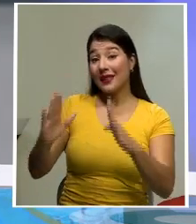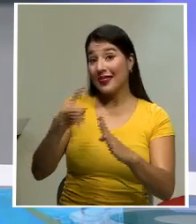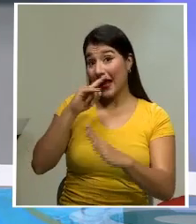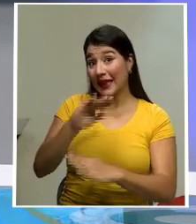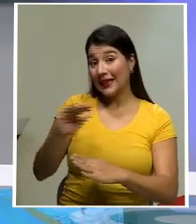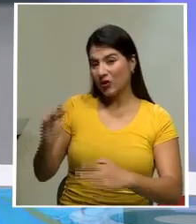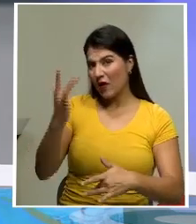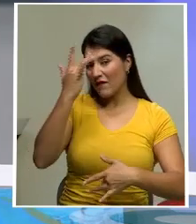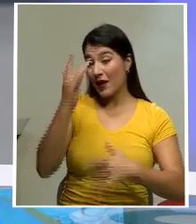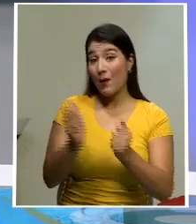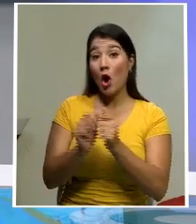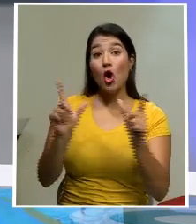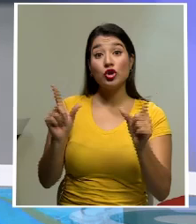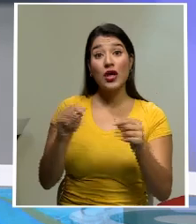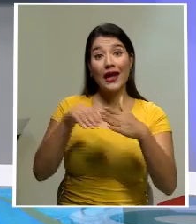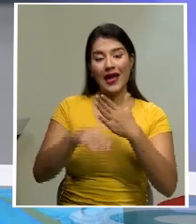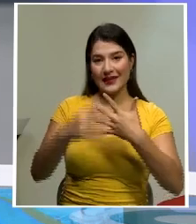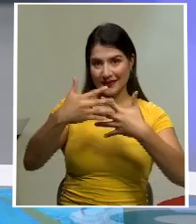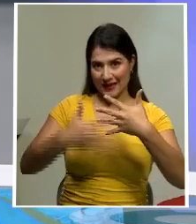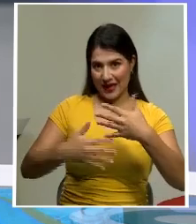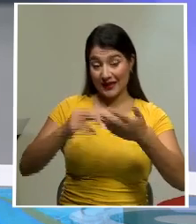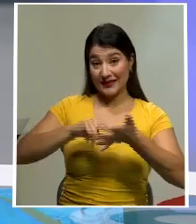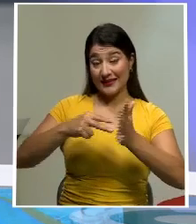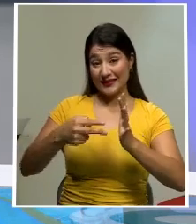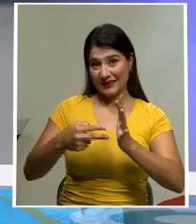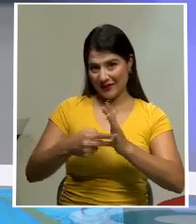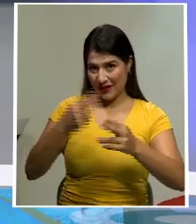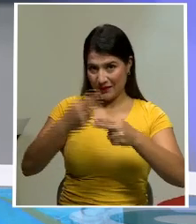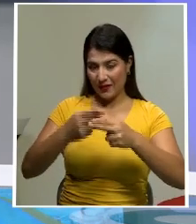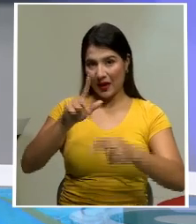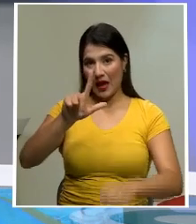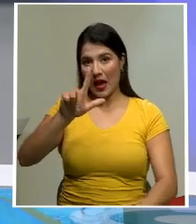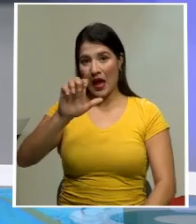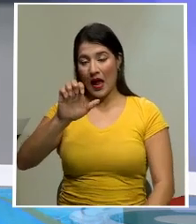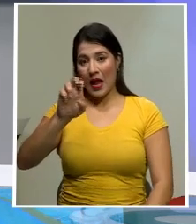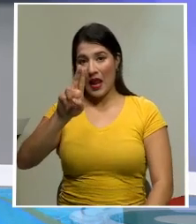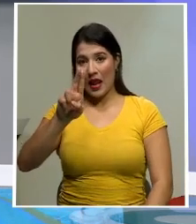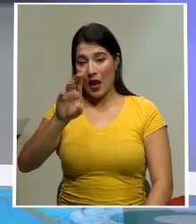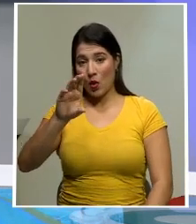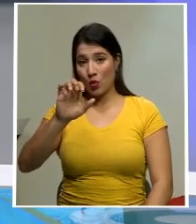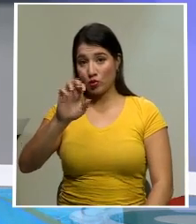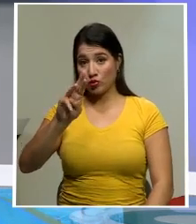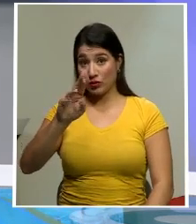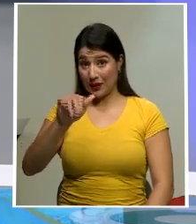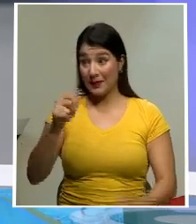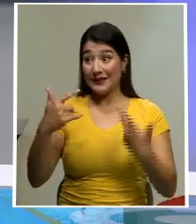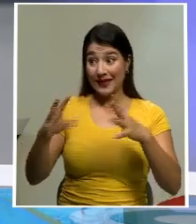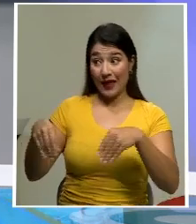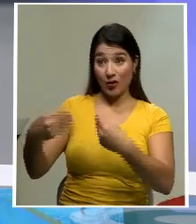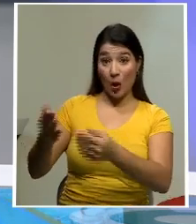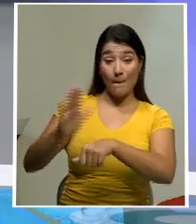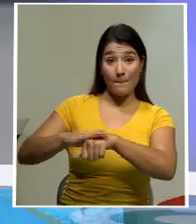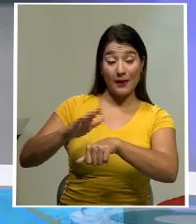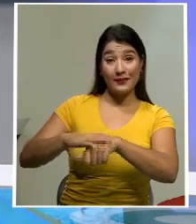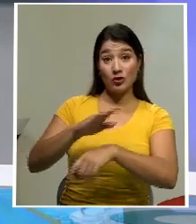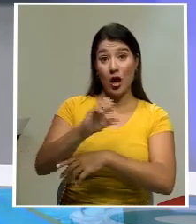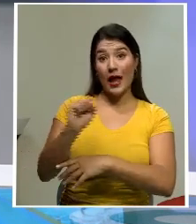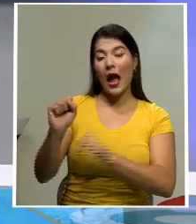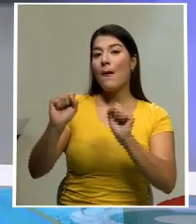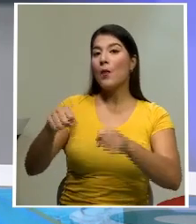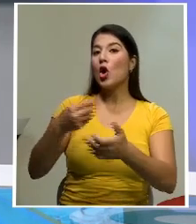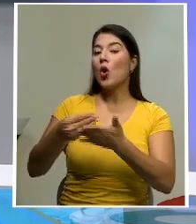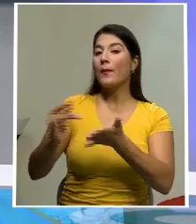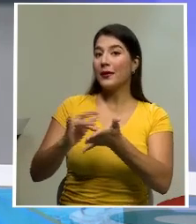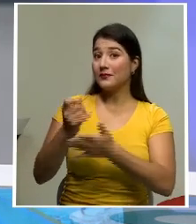Seguro Social ya puede proceder a la compra del medicamento. Sin embargo, la semana anterior informó que una vez resuelta la apelación, el proceso